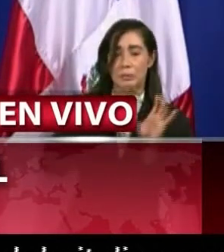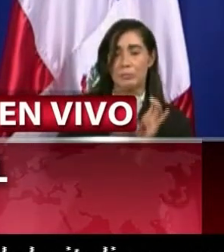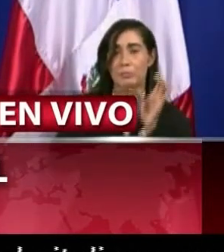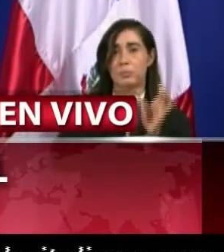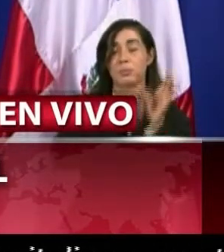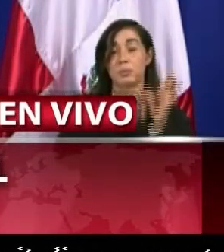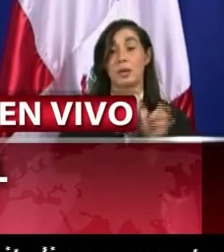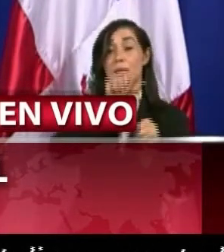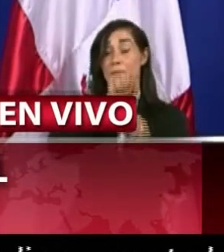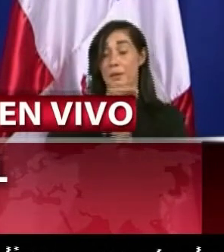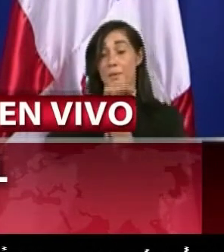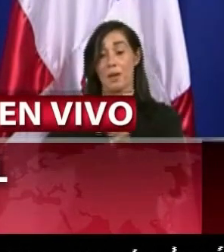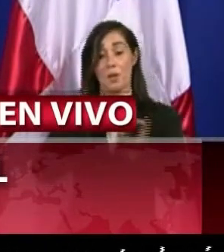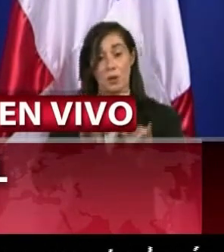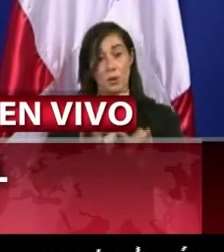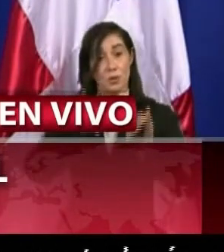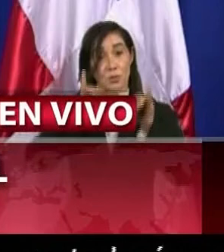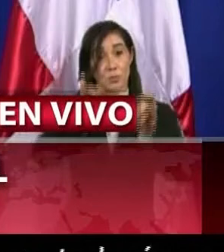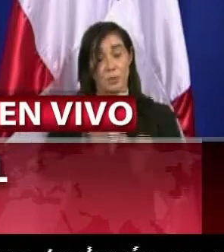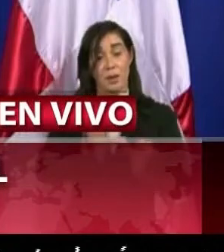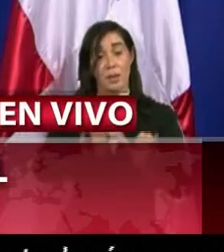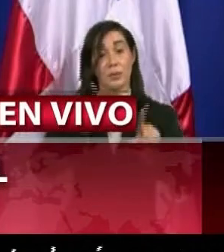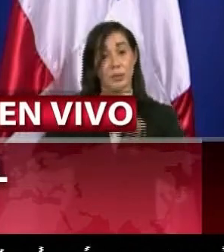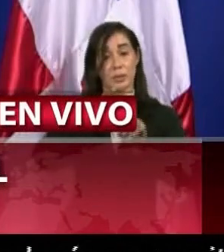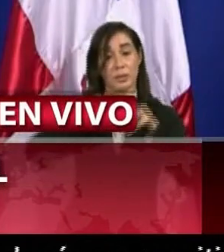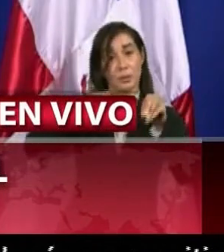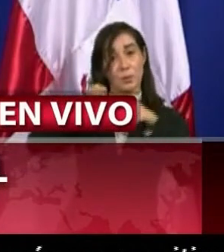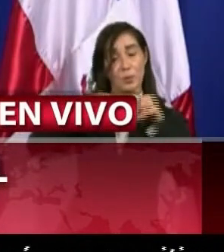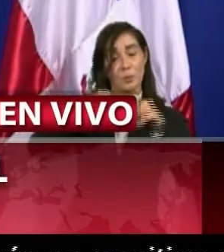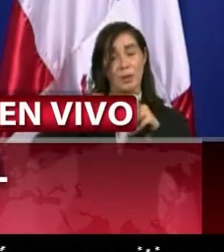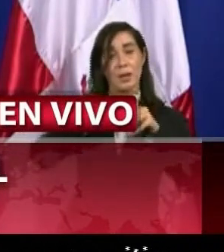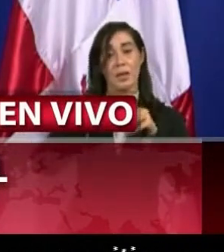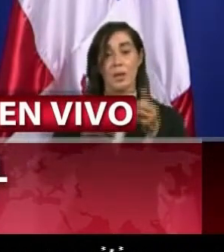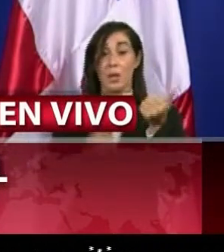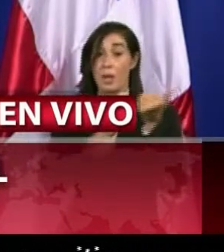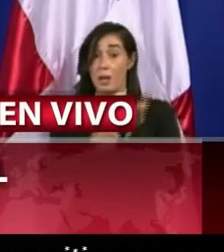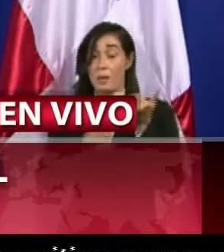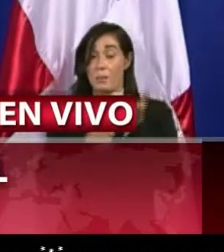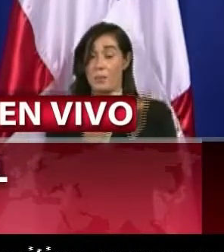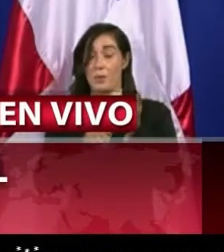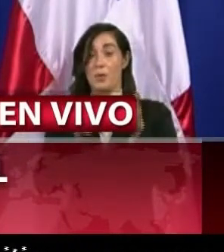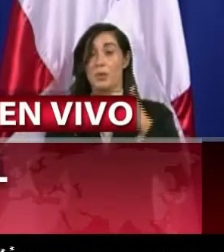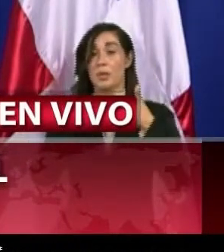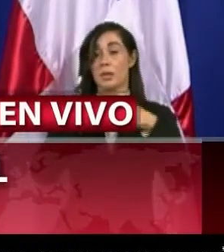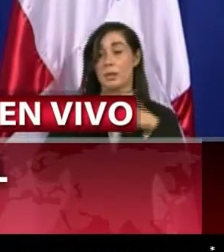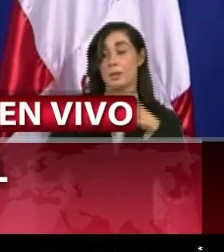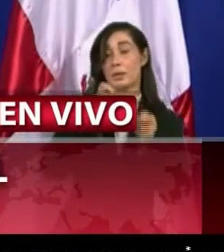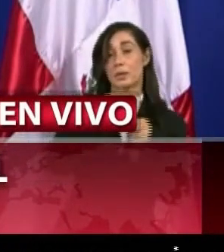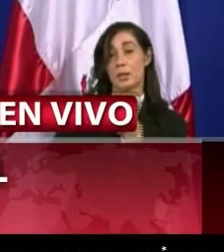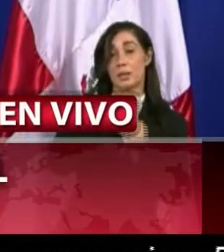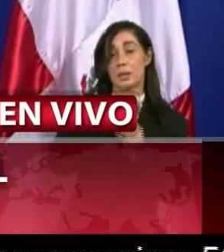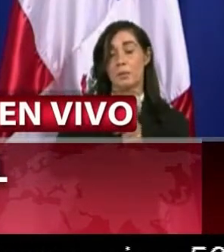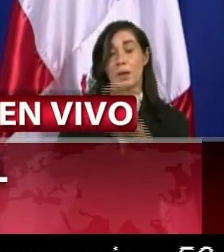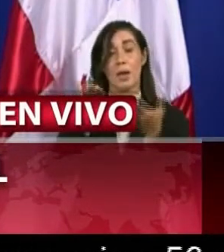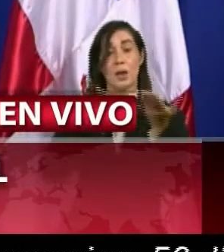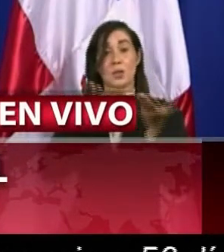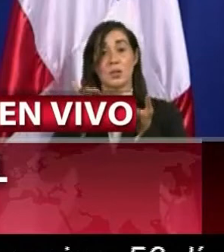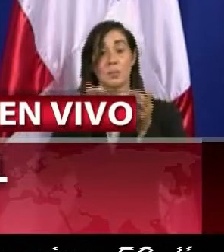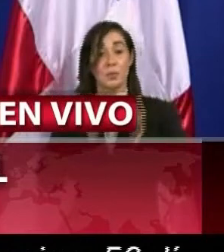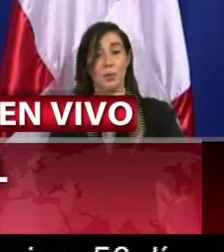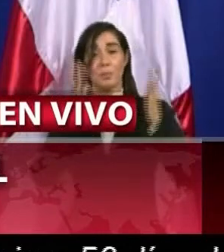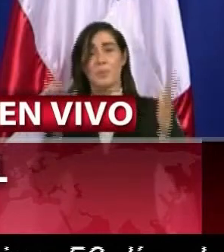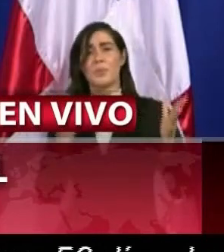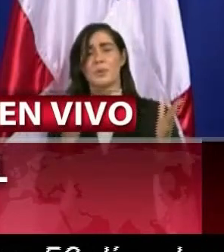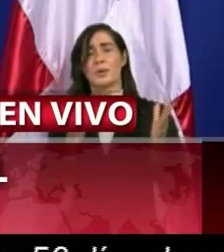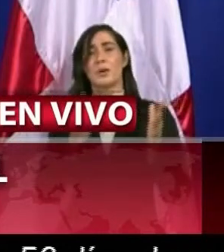transportistas, trabajadores de los supermercados y de los colmados, auxiliares de las empresas que están operando, a los servidores públicos,